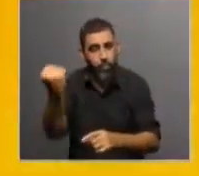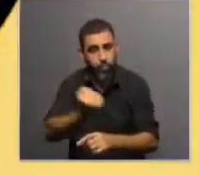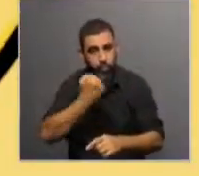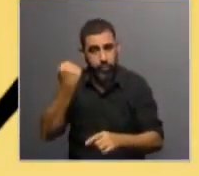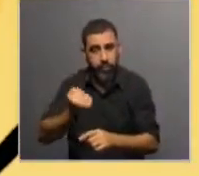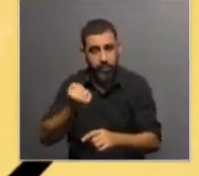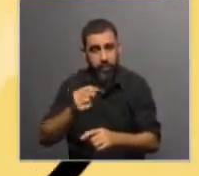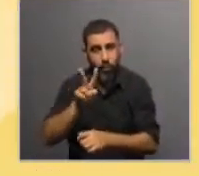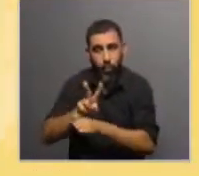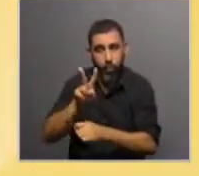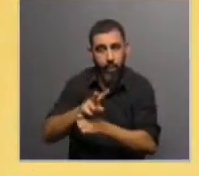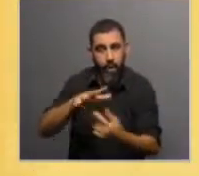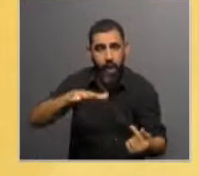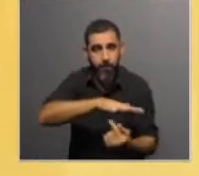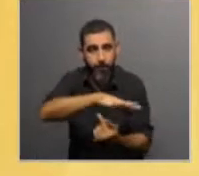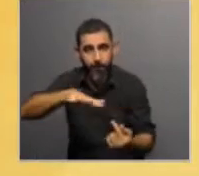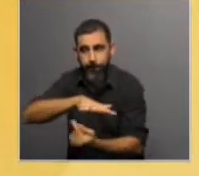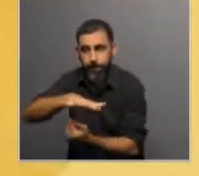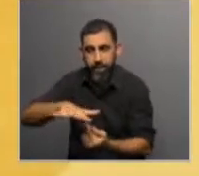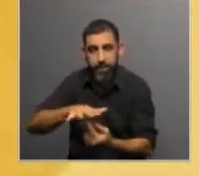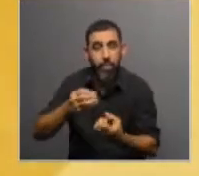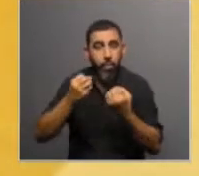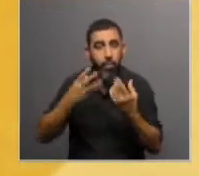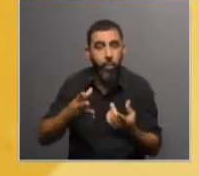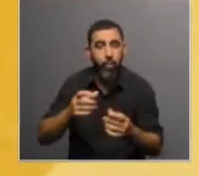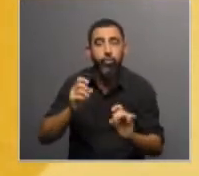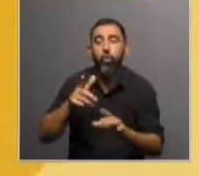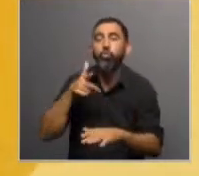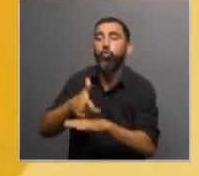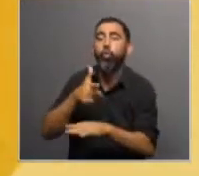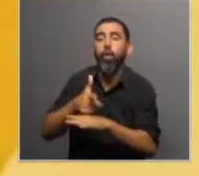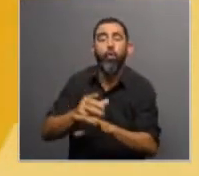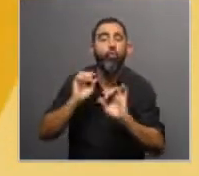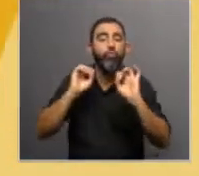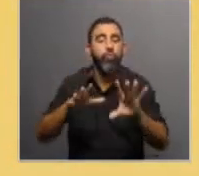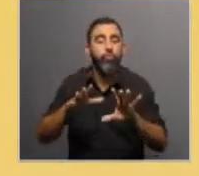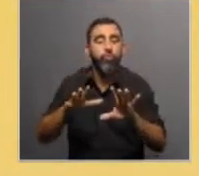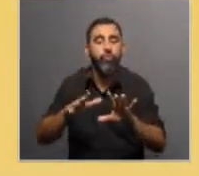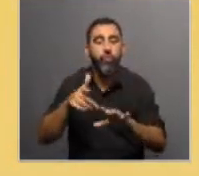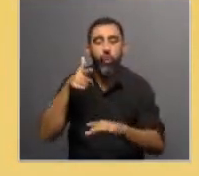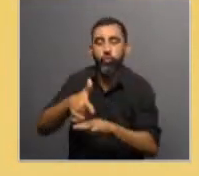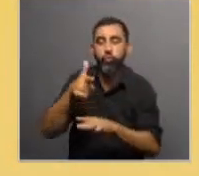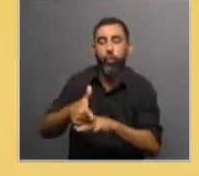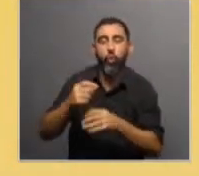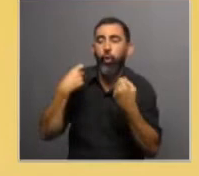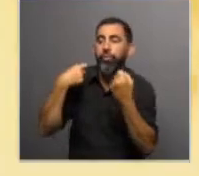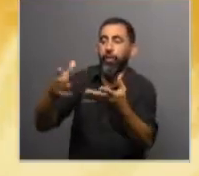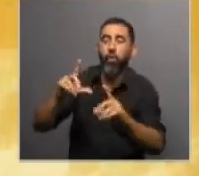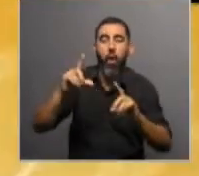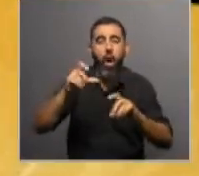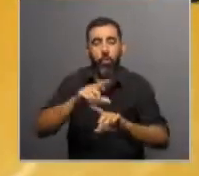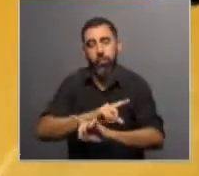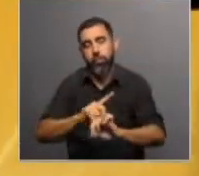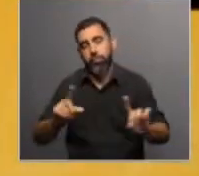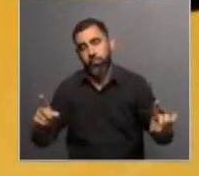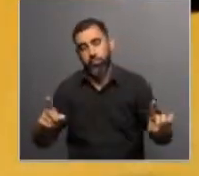que cuidar el ambiente, porque no es que los soldadores típicamente te soldan algo y te lo tiran al agua.